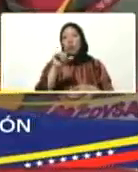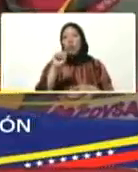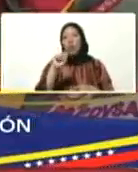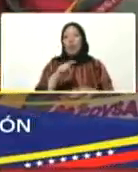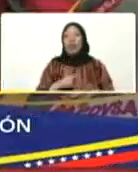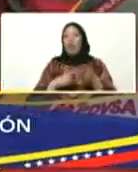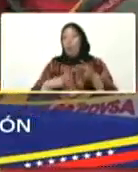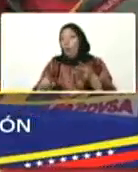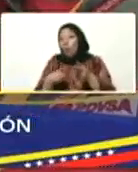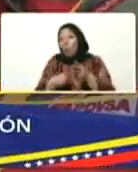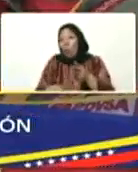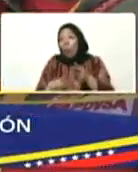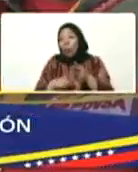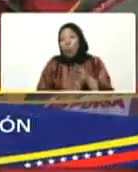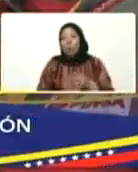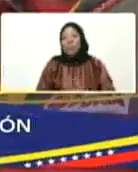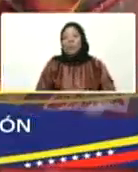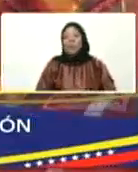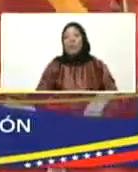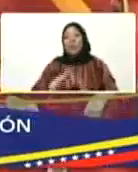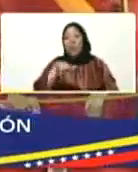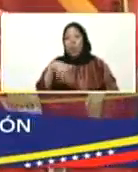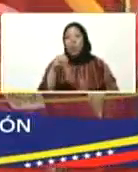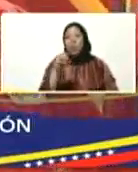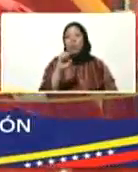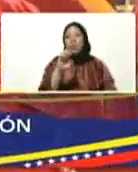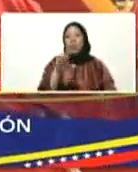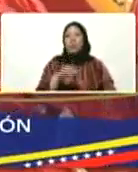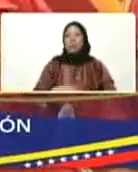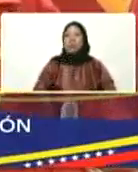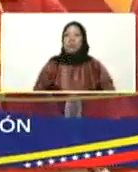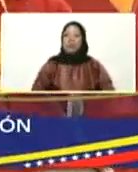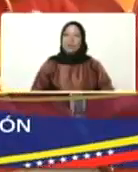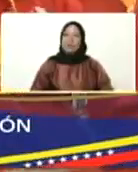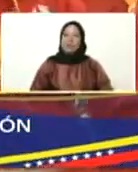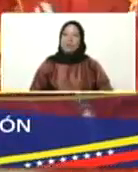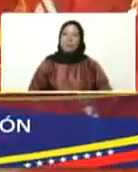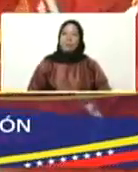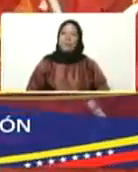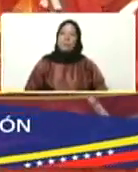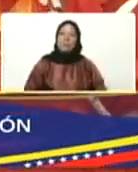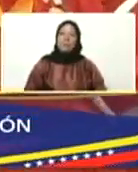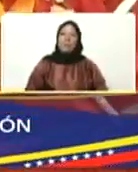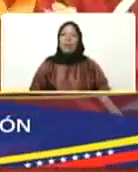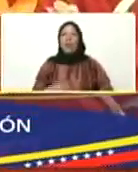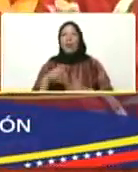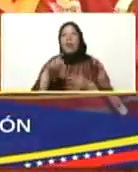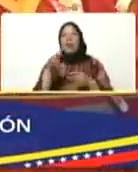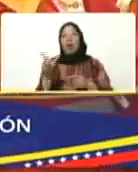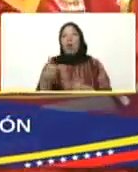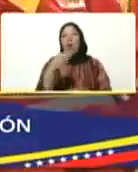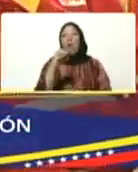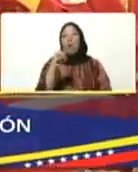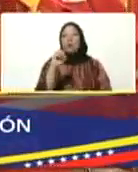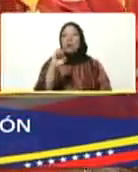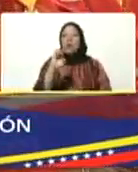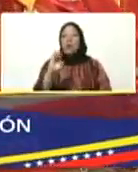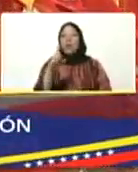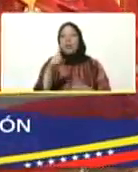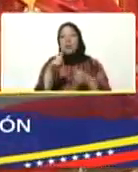Rafael, José Bernardo, Cruz Antonio, José Miguel, José